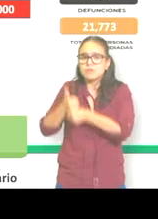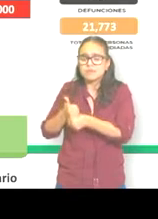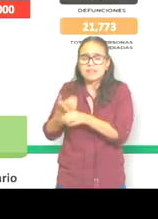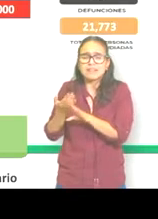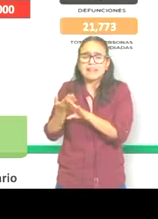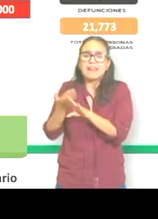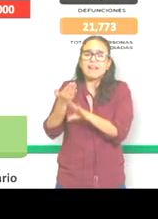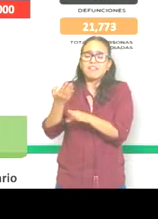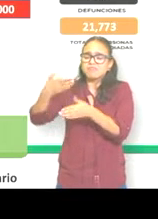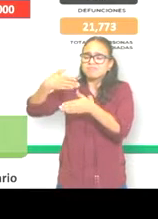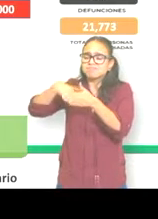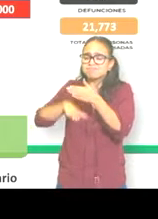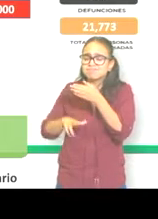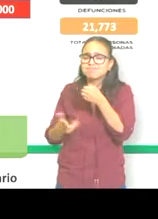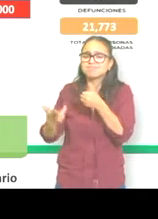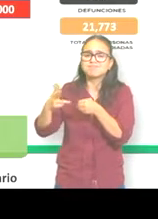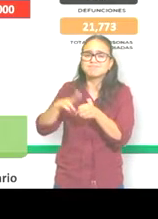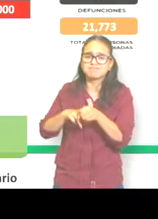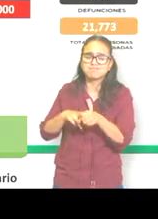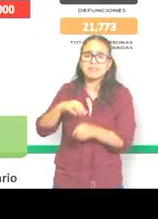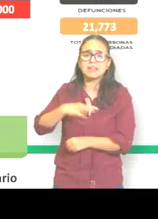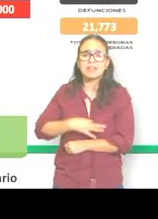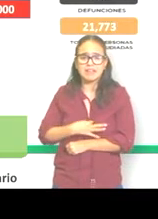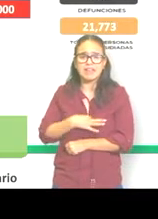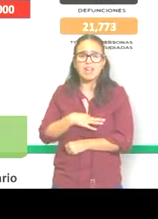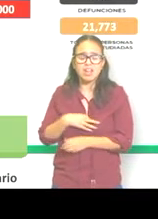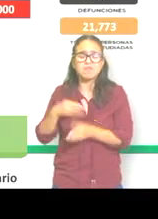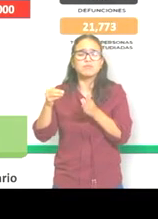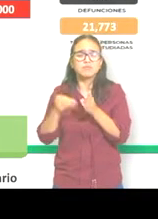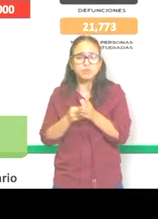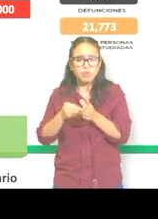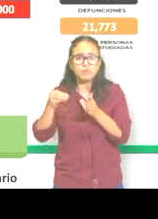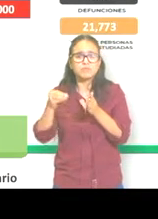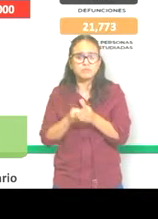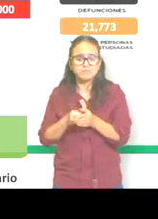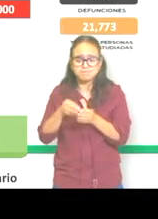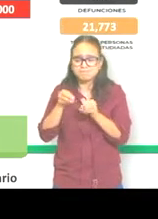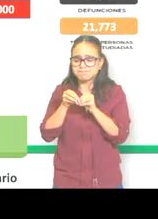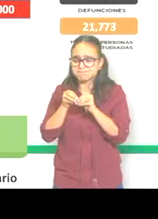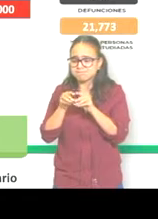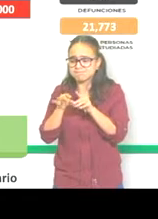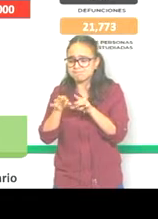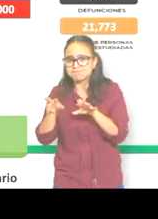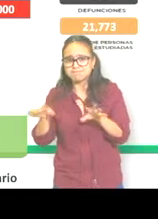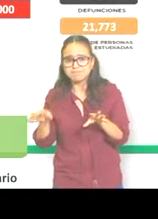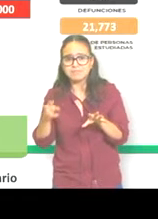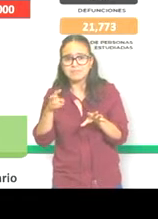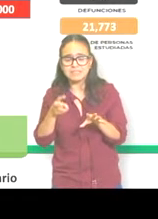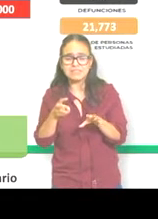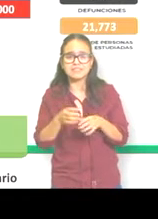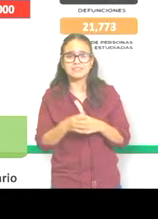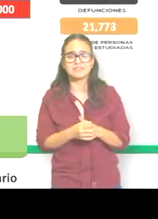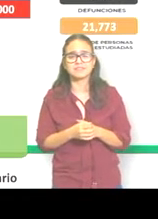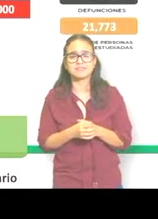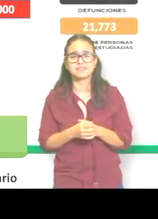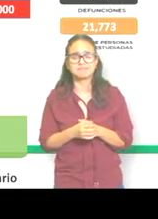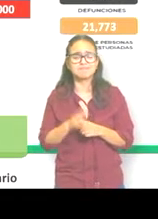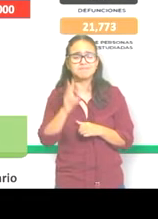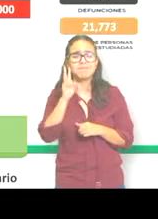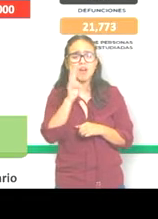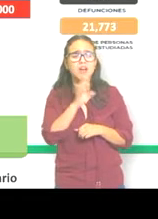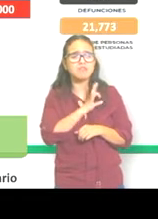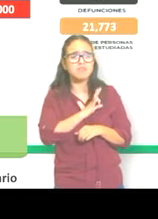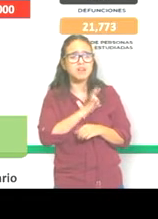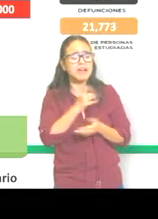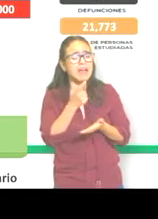hospitalizaciones innecesarias. El virus sigue circulando, como lo podemos ver, y esto se está reflejando en enfermedad